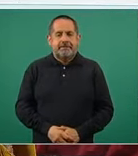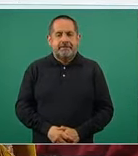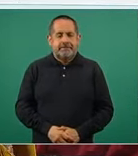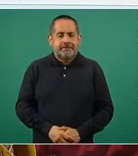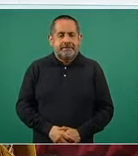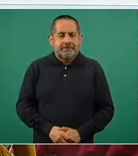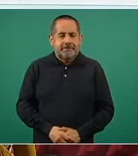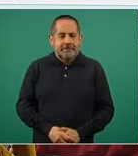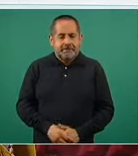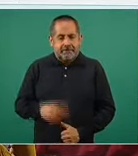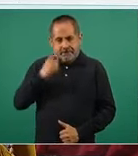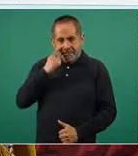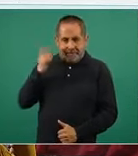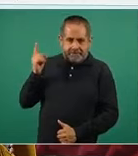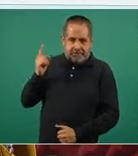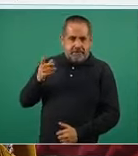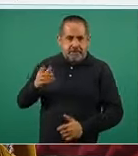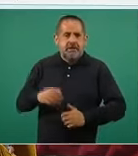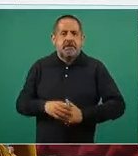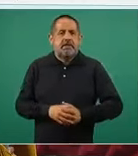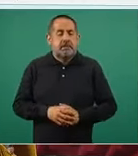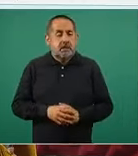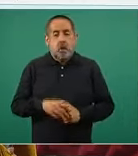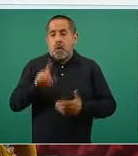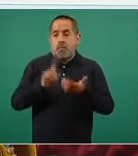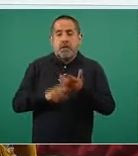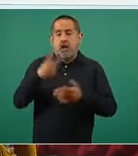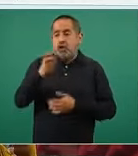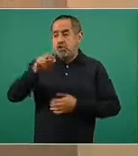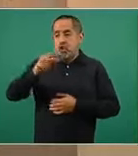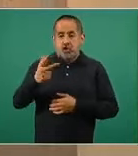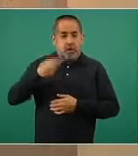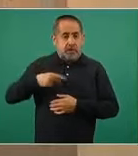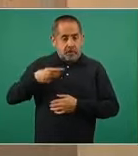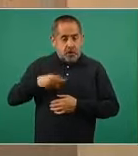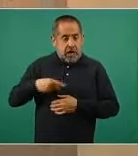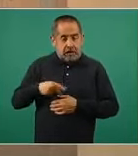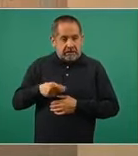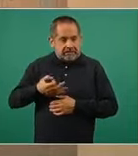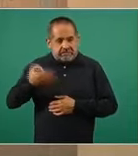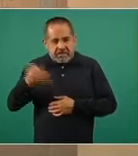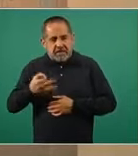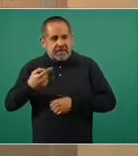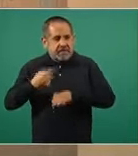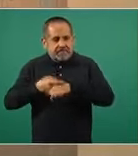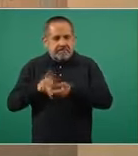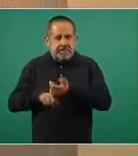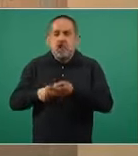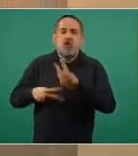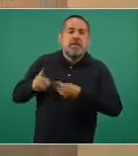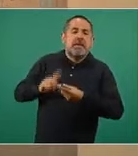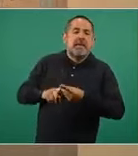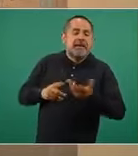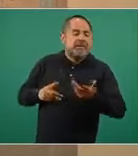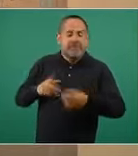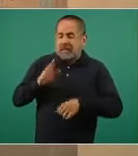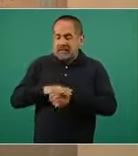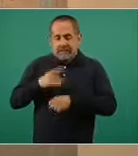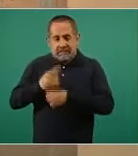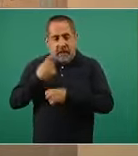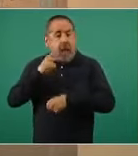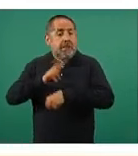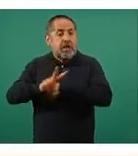Y observen pues, como les comentaba, de estos 1,208 personas que han salido confirmadas, pues ¿de dónde provenían? Provenían principalmente